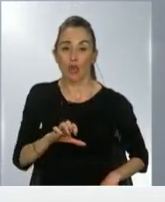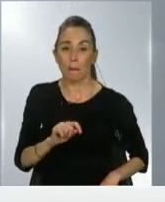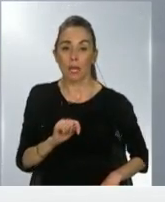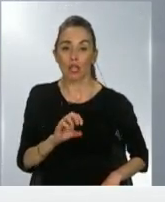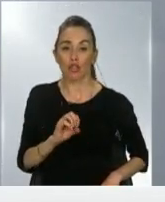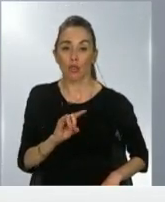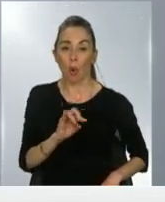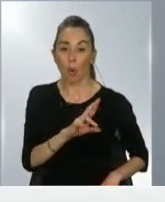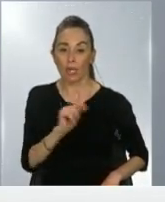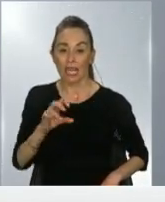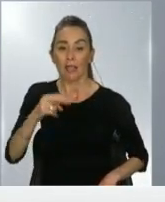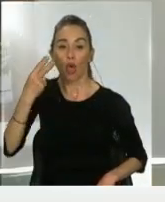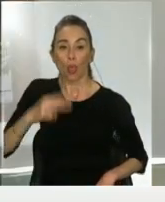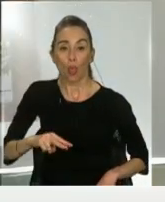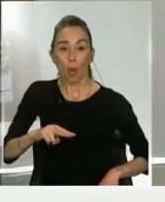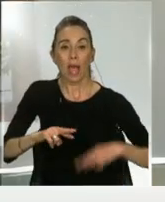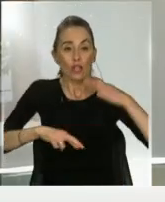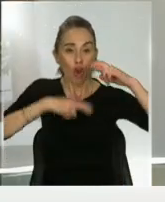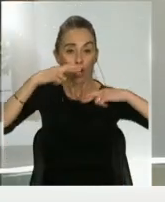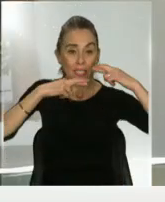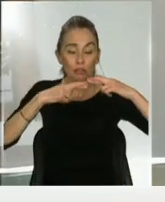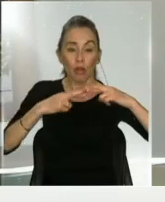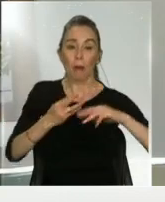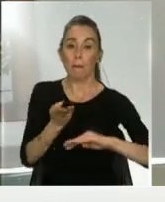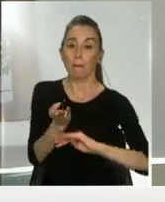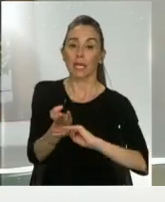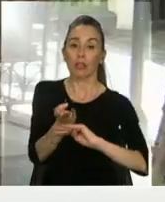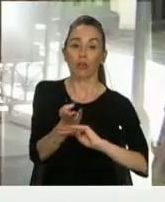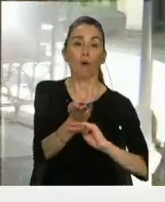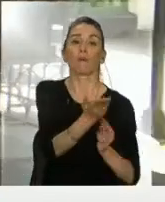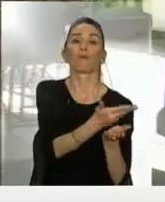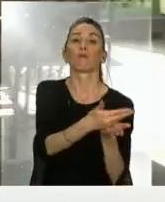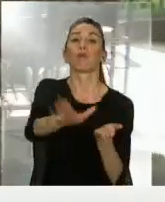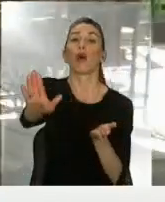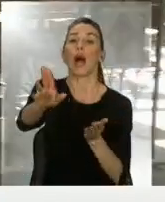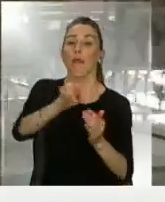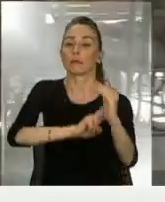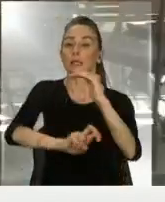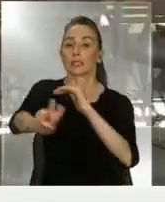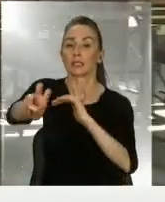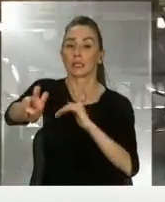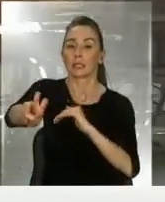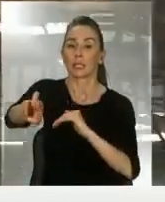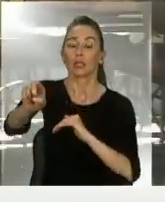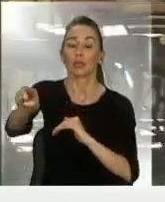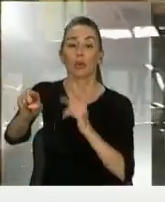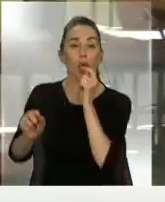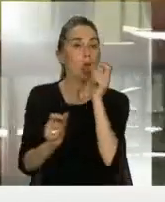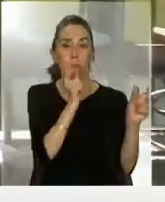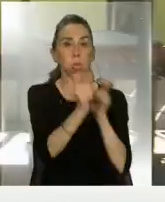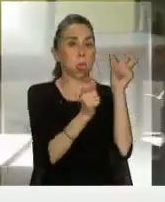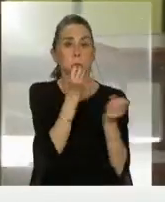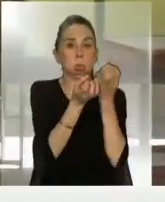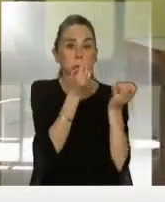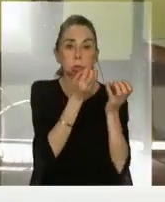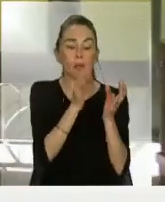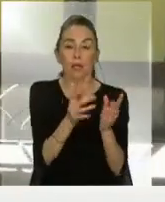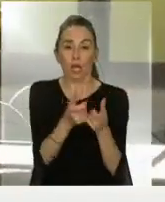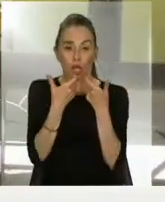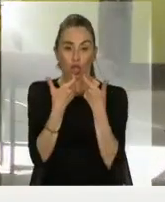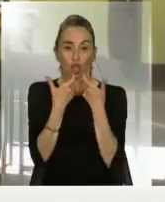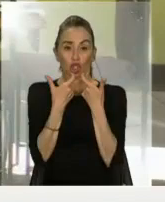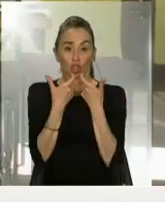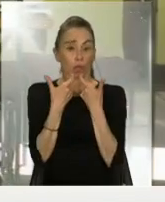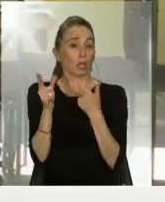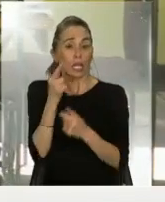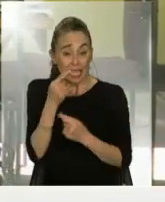Todo después de que el dueño del local le pidiera abandonar el recinto si es que no medía sus palabras, algo que